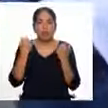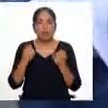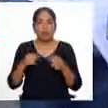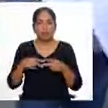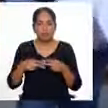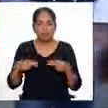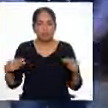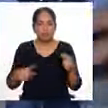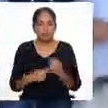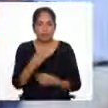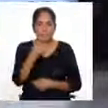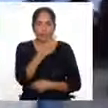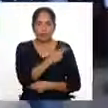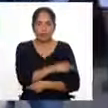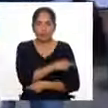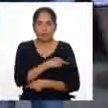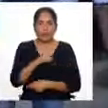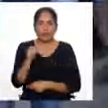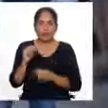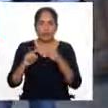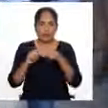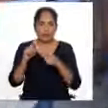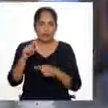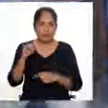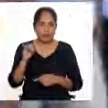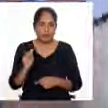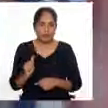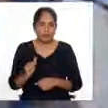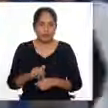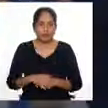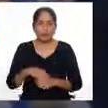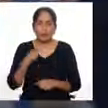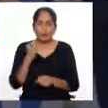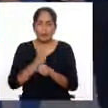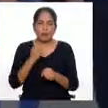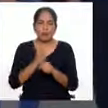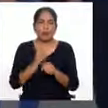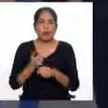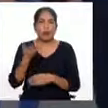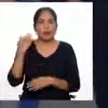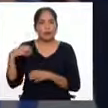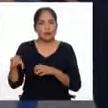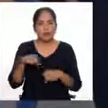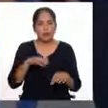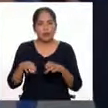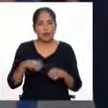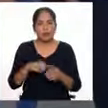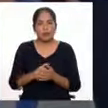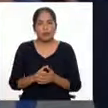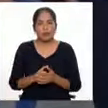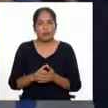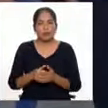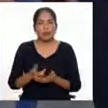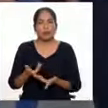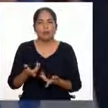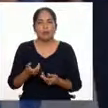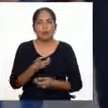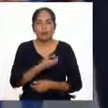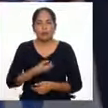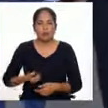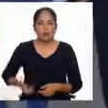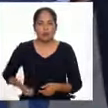inauguración del Hospital de Atalaya, que forma parte del trabajo que viene realizando el Ejecutivo a través del